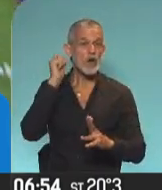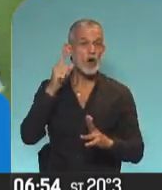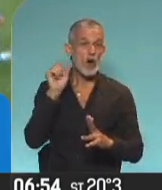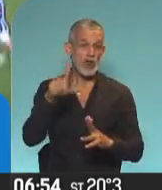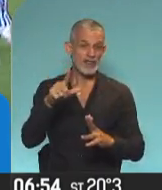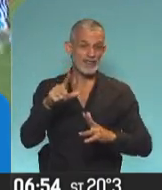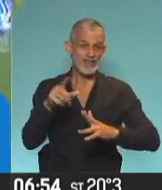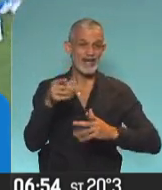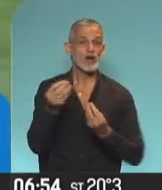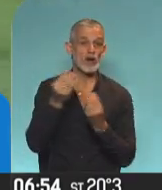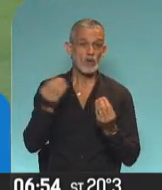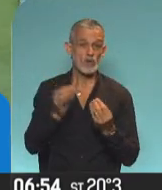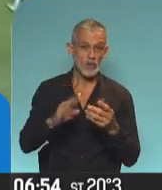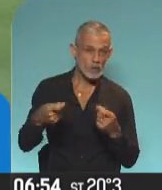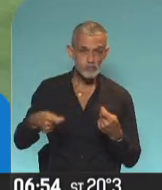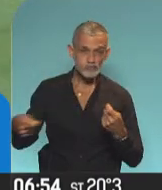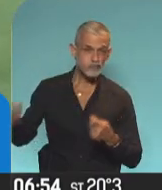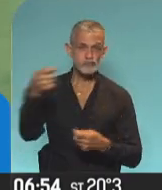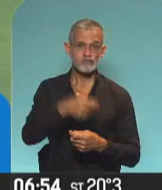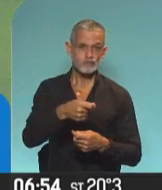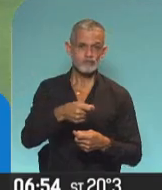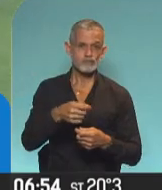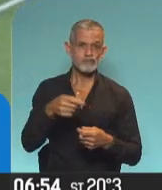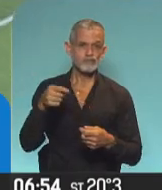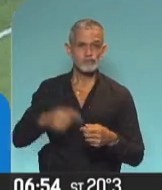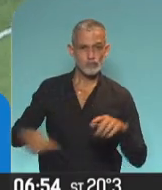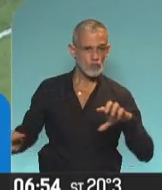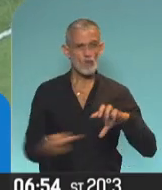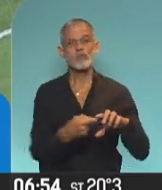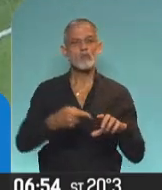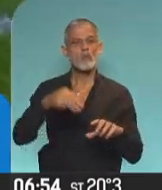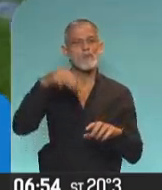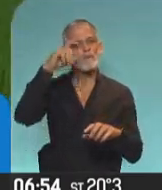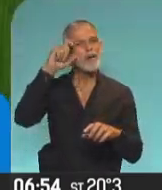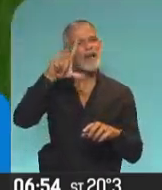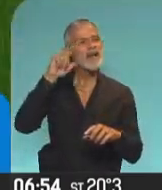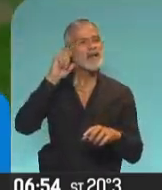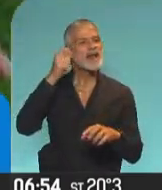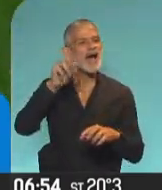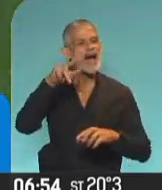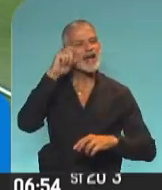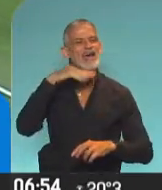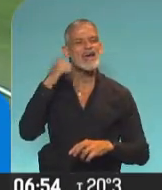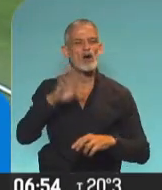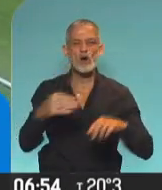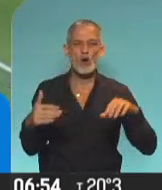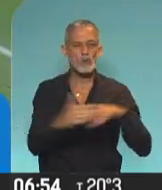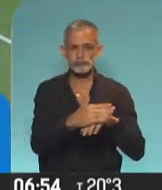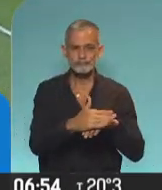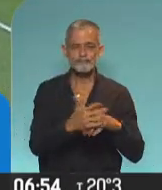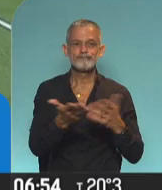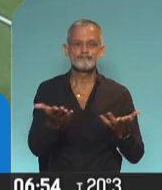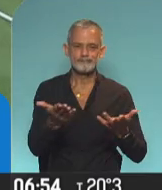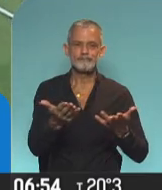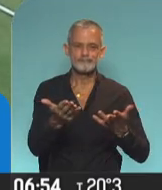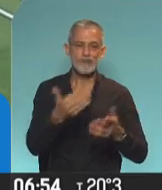Academia a través de esta gran revelación del equipo de Becasese, Lorenzo Melgarejo, mientras observamos las situaciones de peligro que